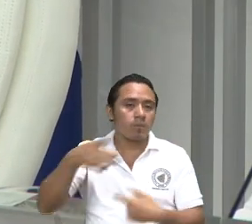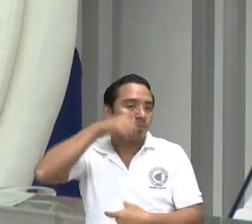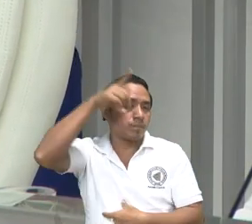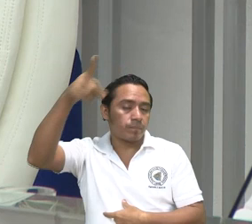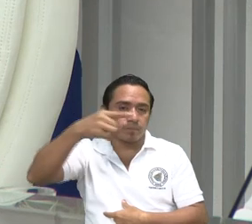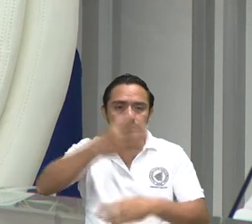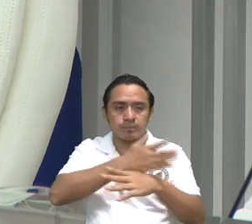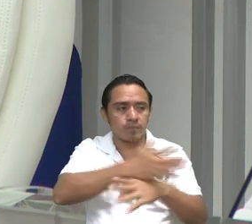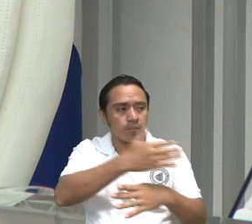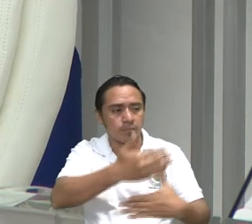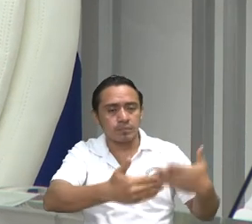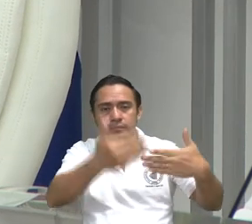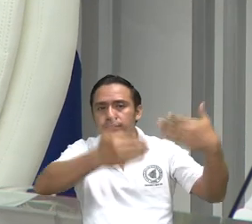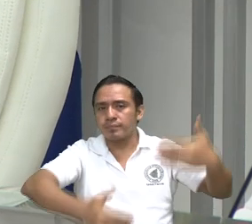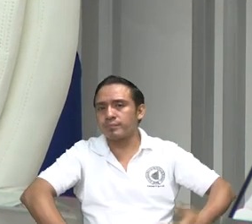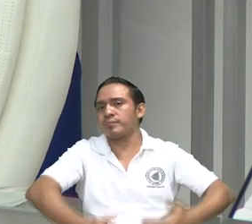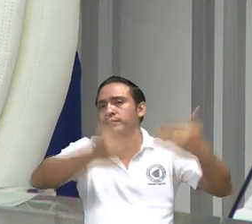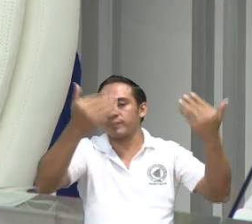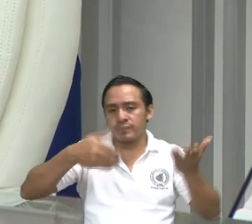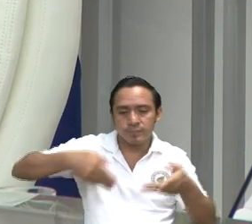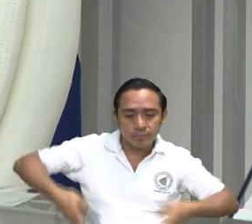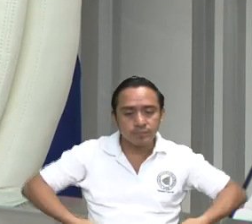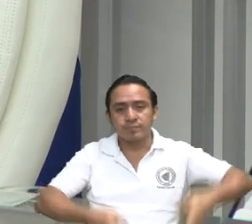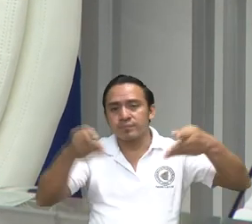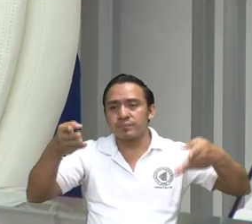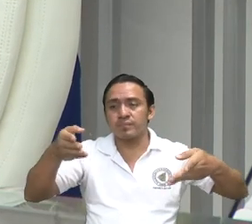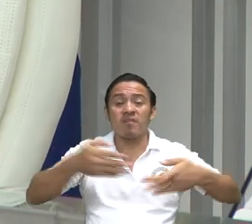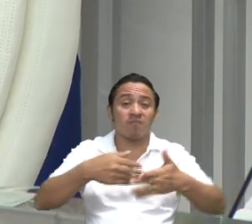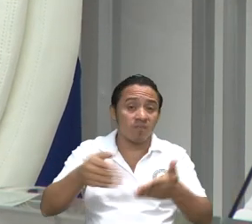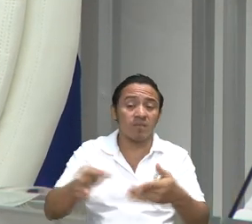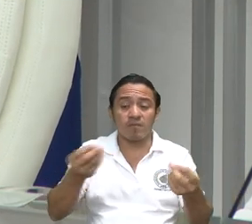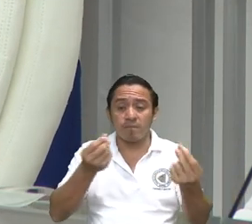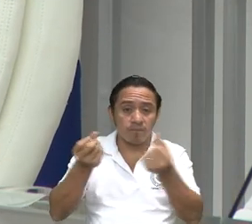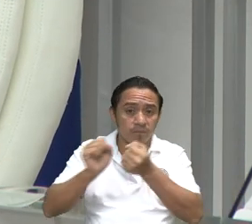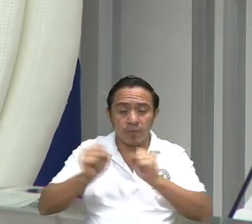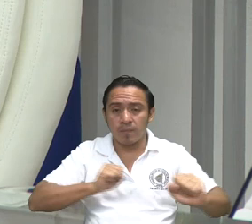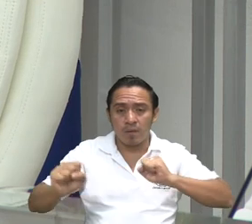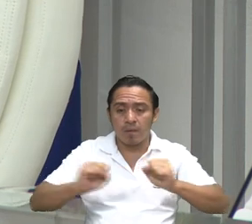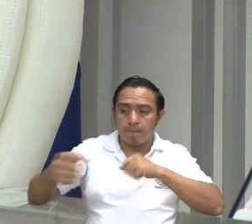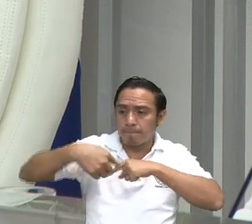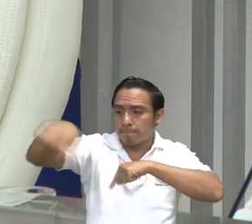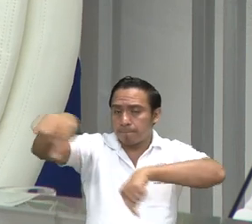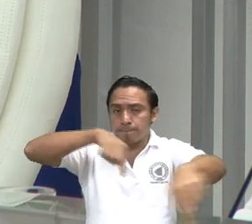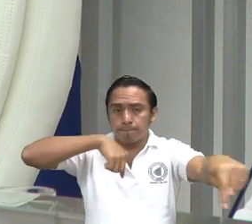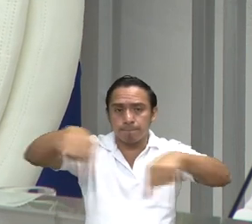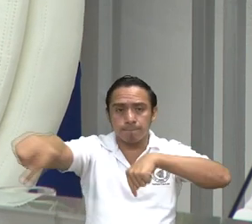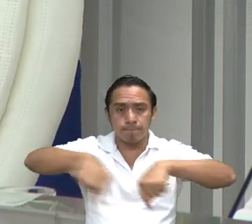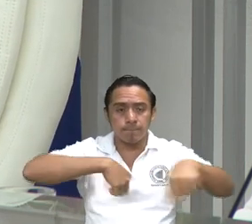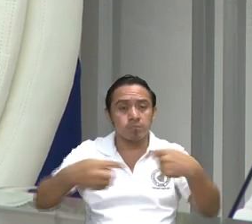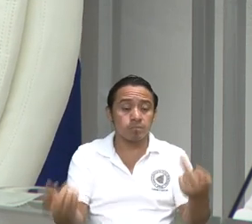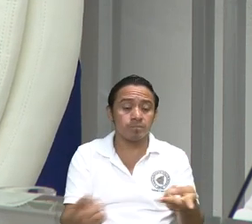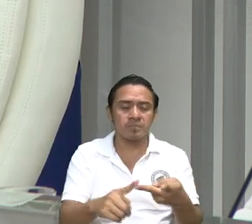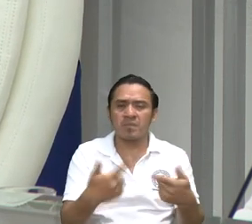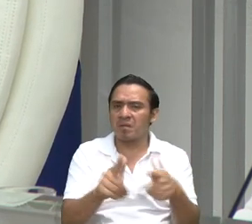de infraestructura que permiten la dinamización del comercio, la libre movilidad de los